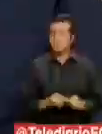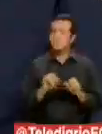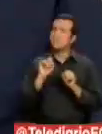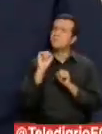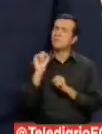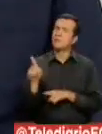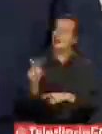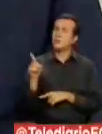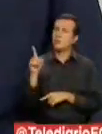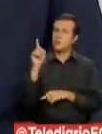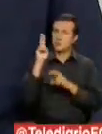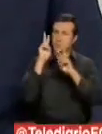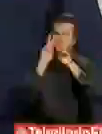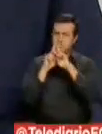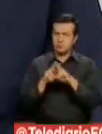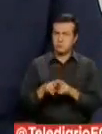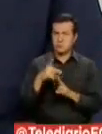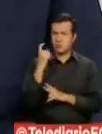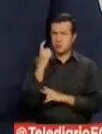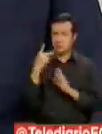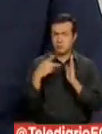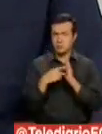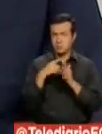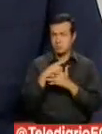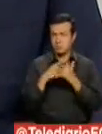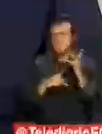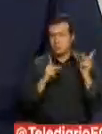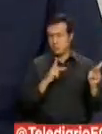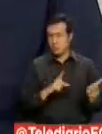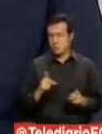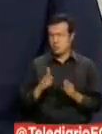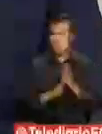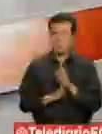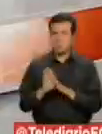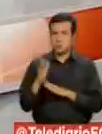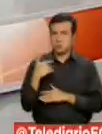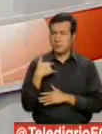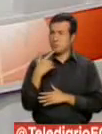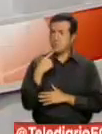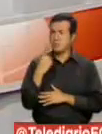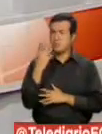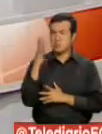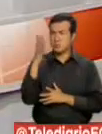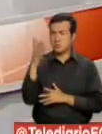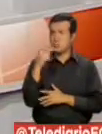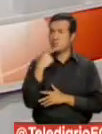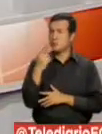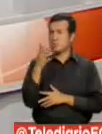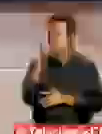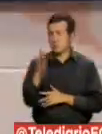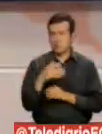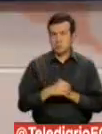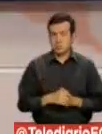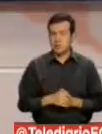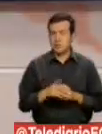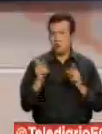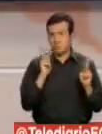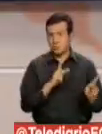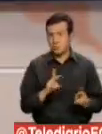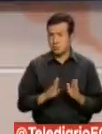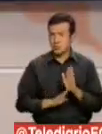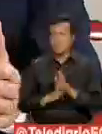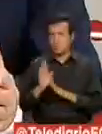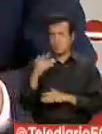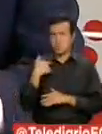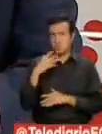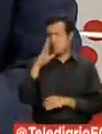pero estoy sí, claro, revisando los 11 puntos contenidos en el plan de prosperidad y ninguno de ellos dice lo que usted afirma. O sea, el plan de prosperidad no